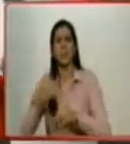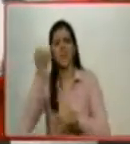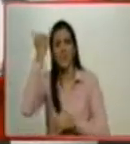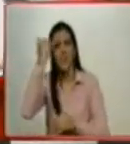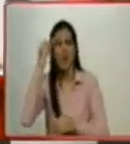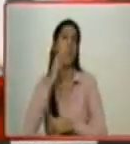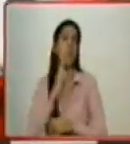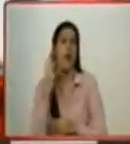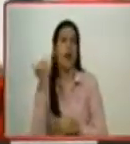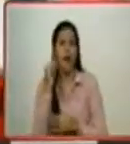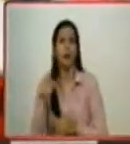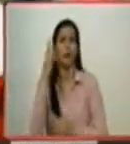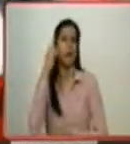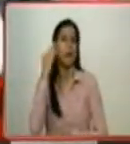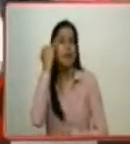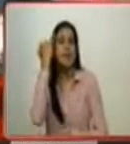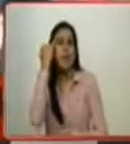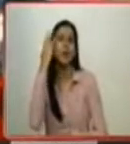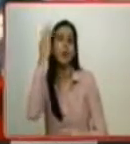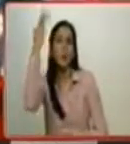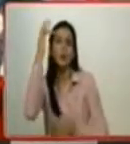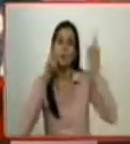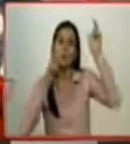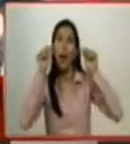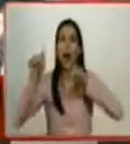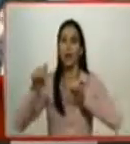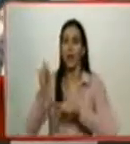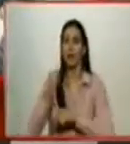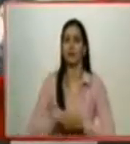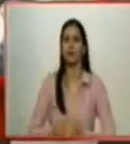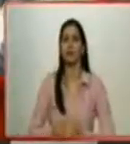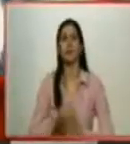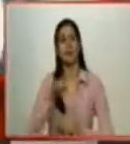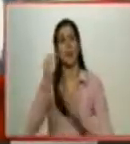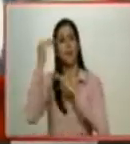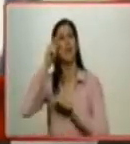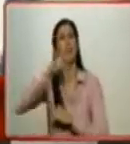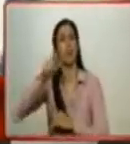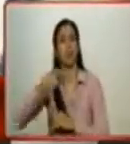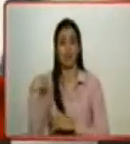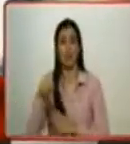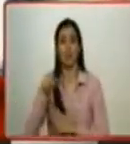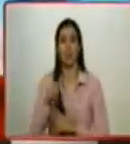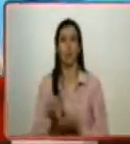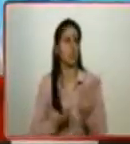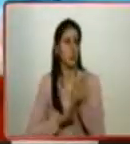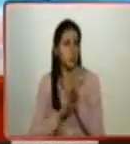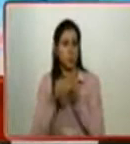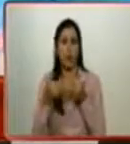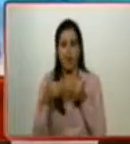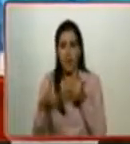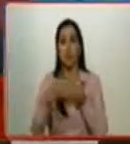Simón Bolívar, de los sueños del comandante Chávez y sobre todo de las esperanzas de un pueblo para salir adelante.